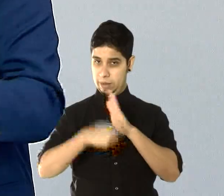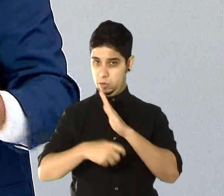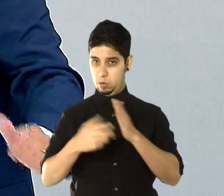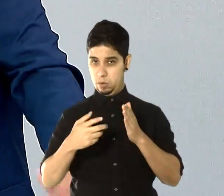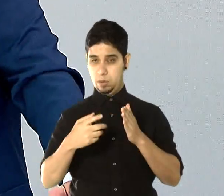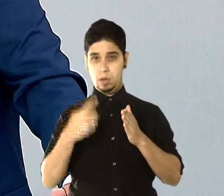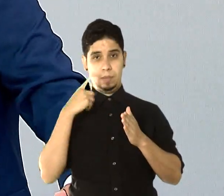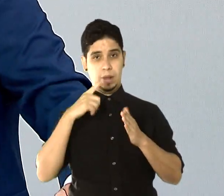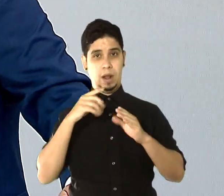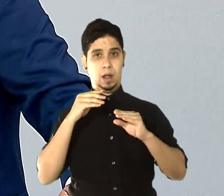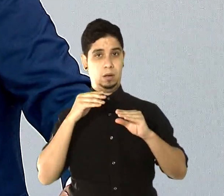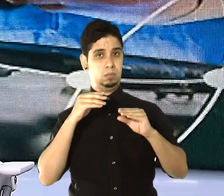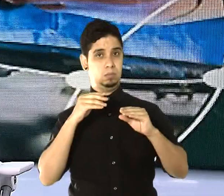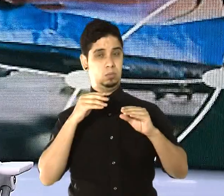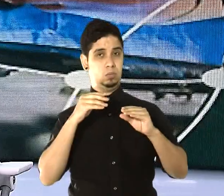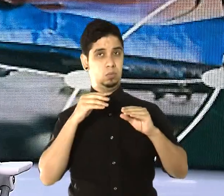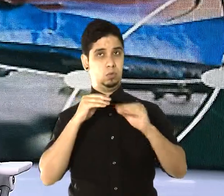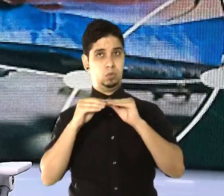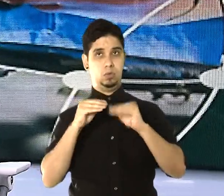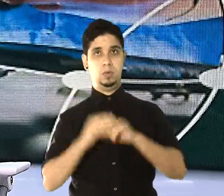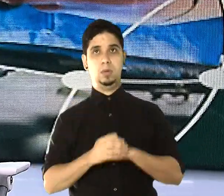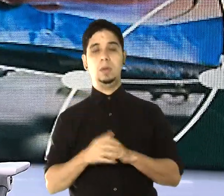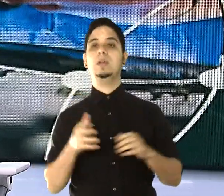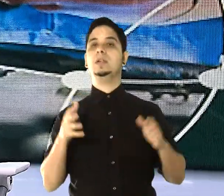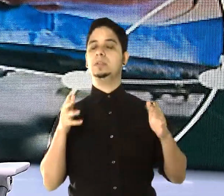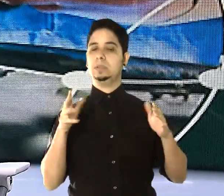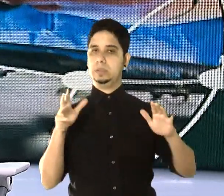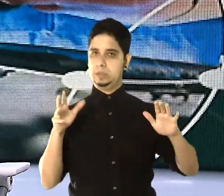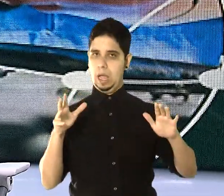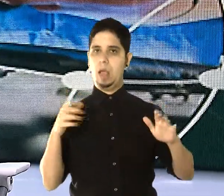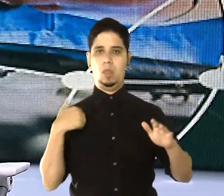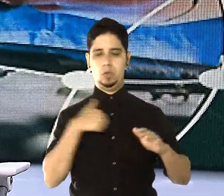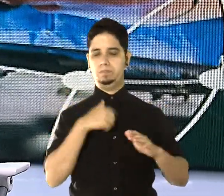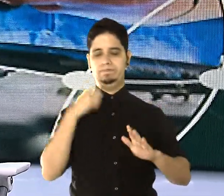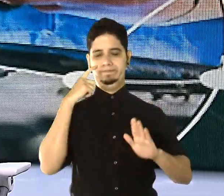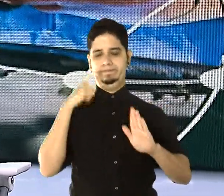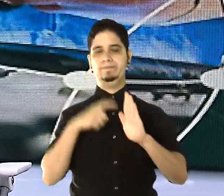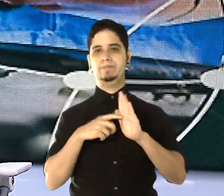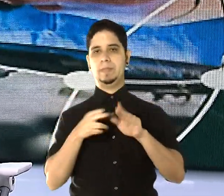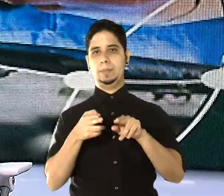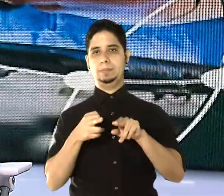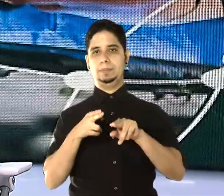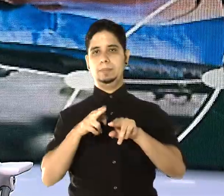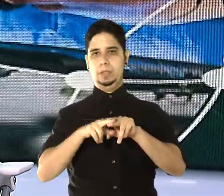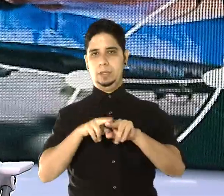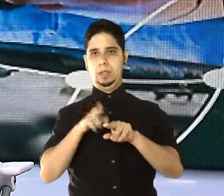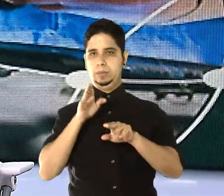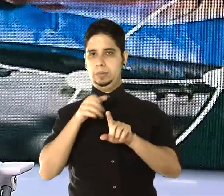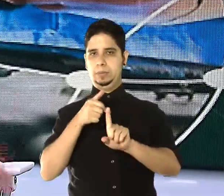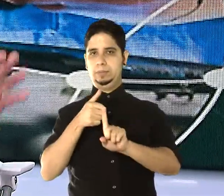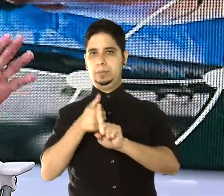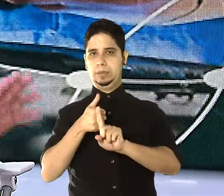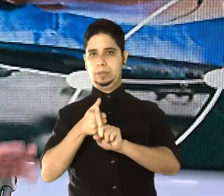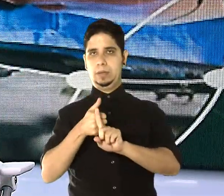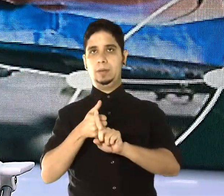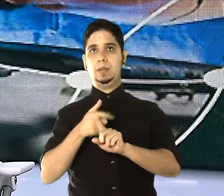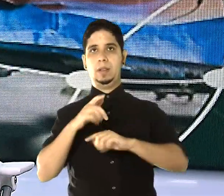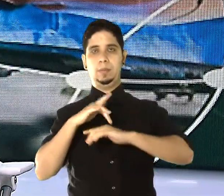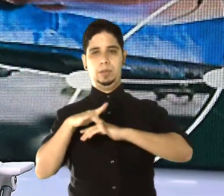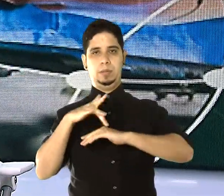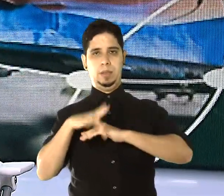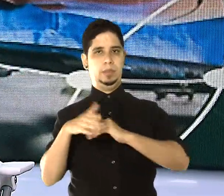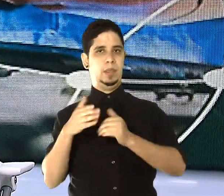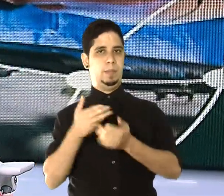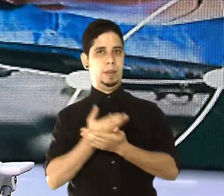para construcción. Ya se está experimentando una inflación que ciertamente está impactando la disponibilidad de